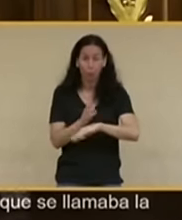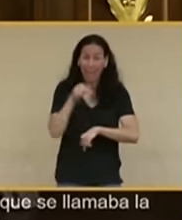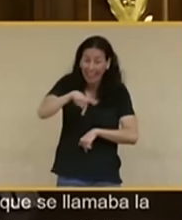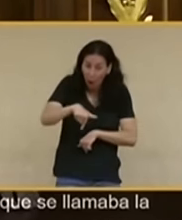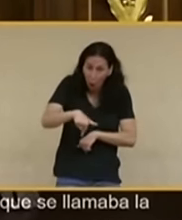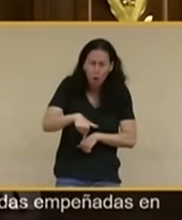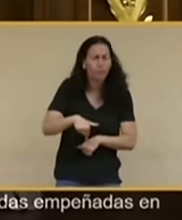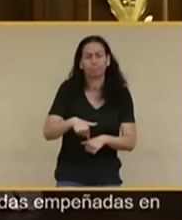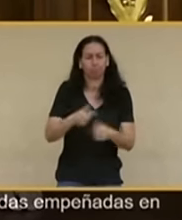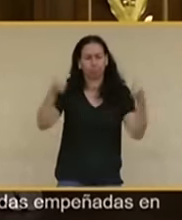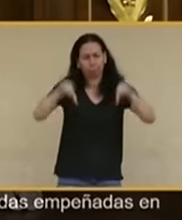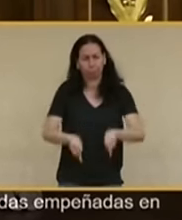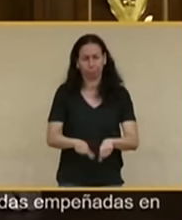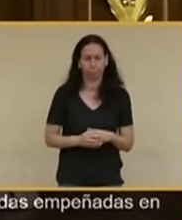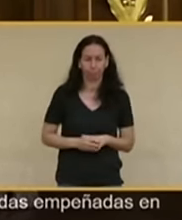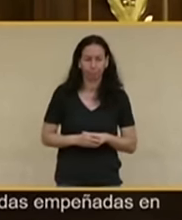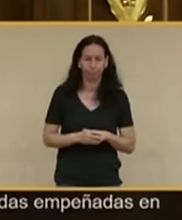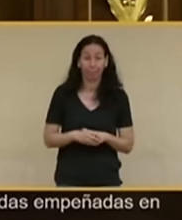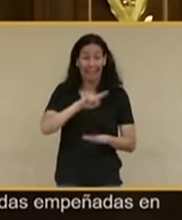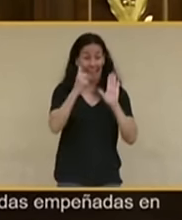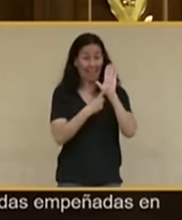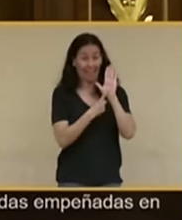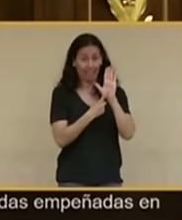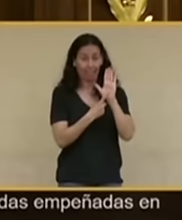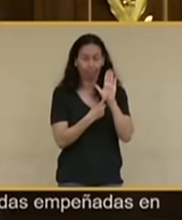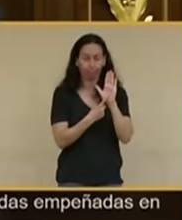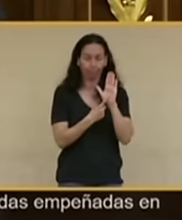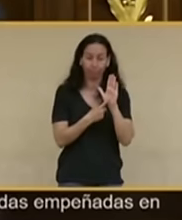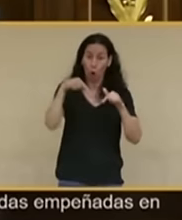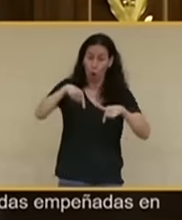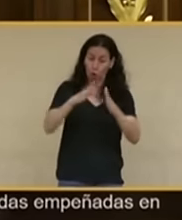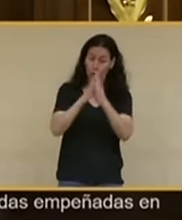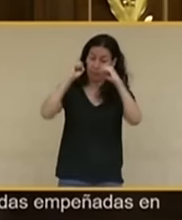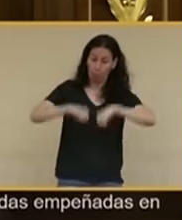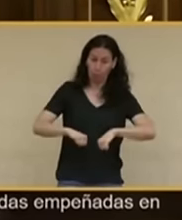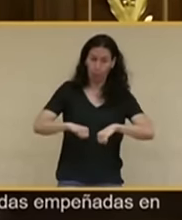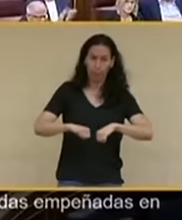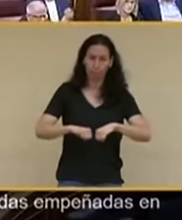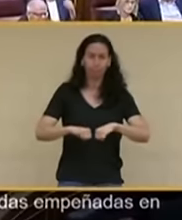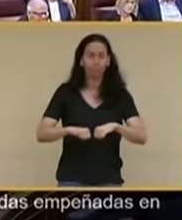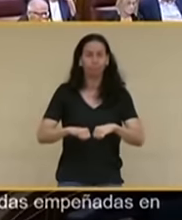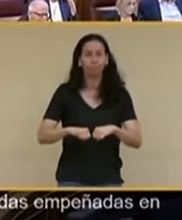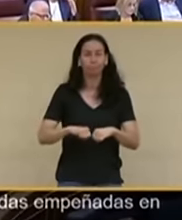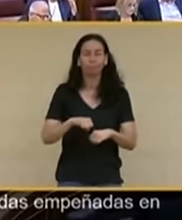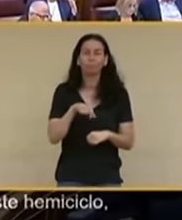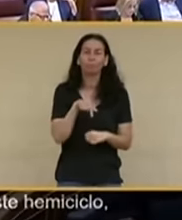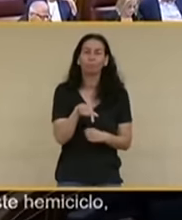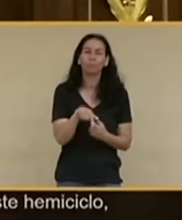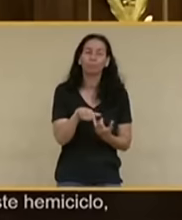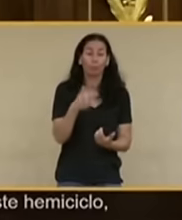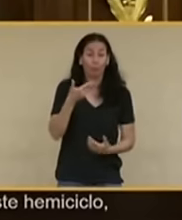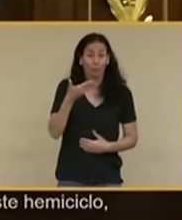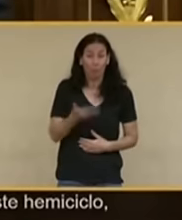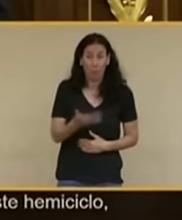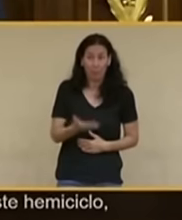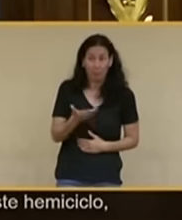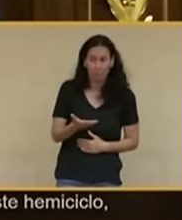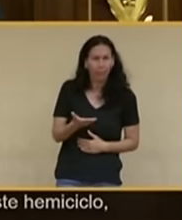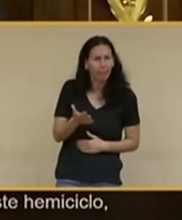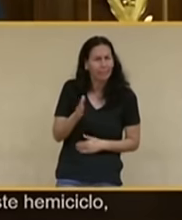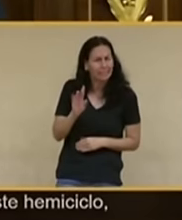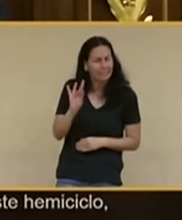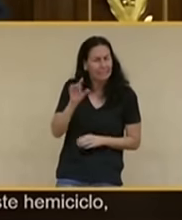derrotadas. La ley que hoy se aprueba concierne fundamentalmente a independentistas catalanes,